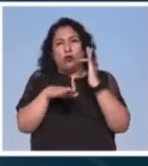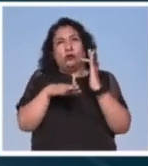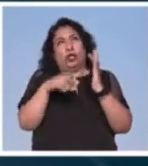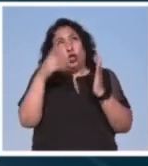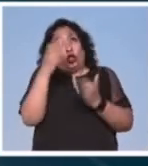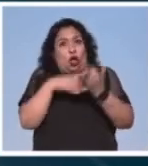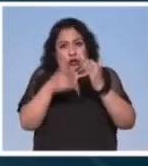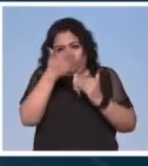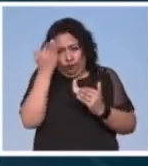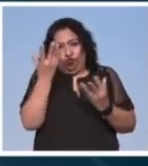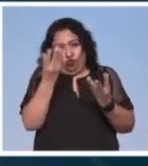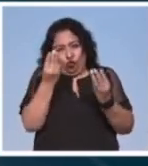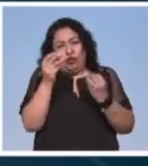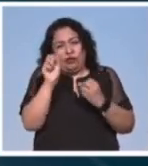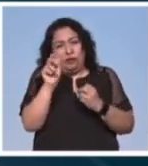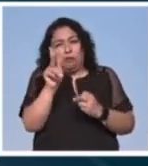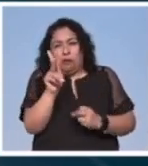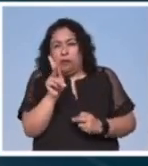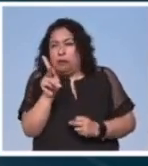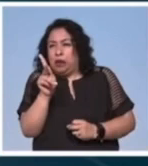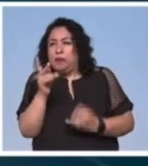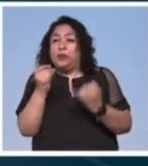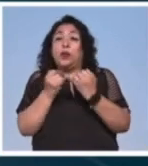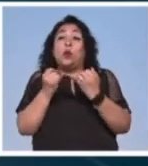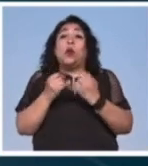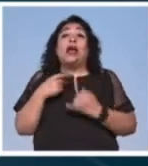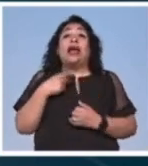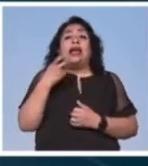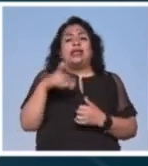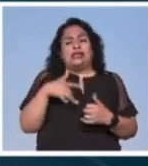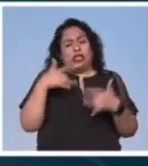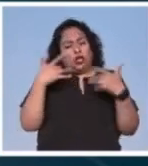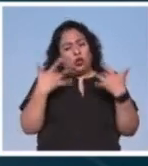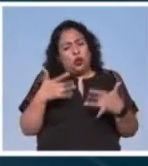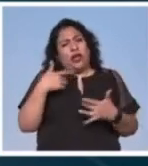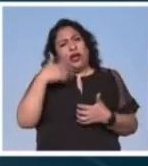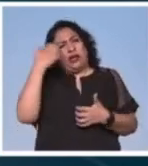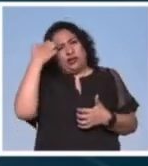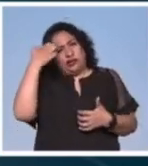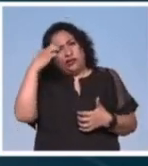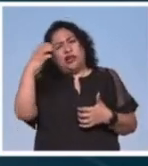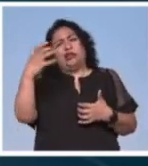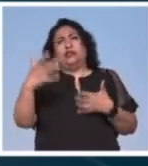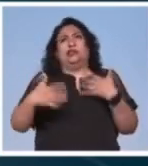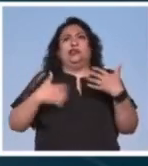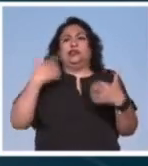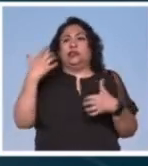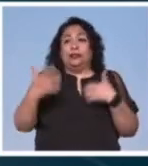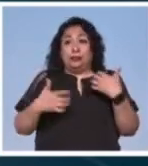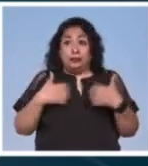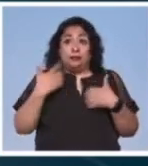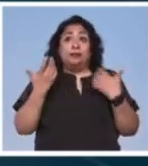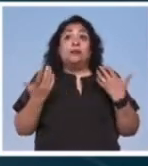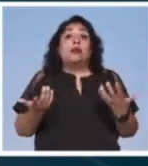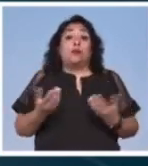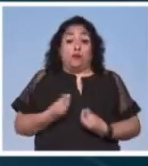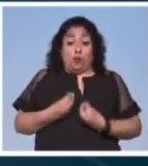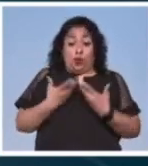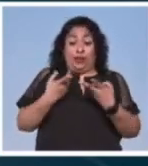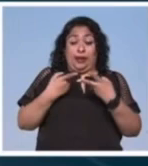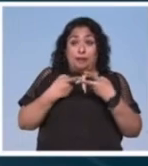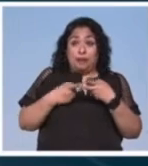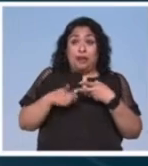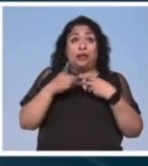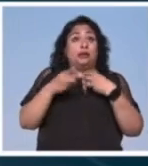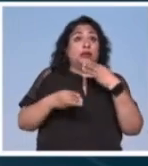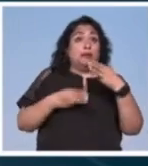muchos. Y entonces, a partir de ese dolor, de esa nostalgia, de esa frustración, el poeta empieza a construir